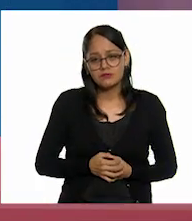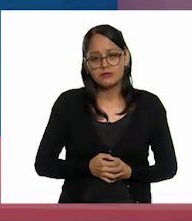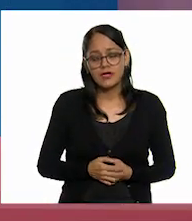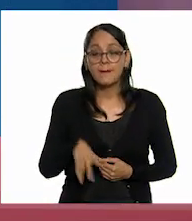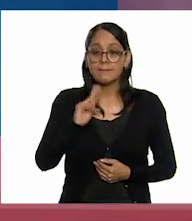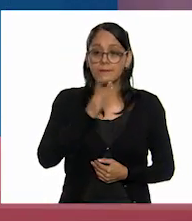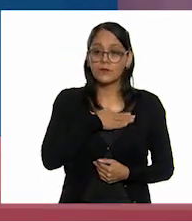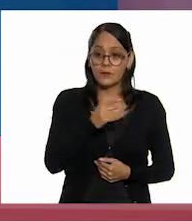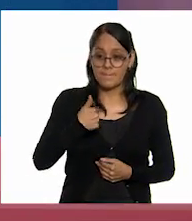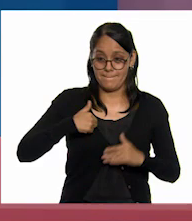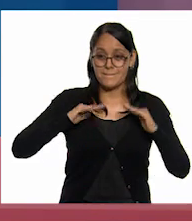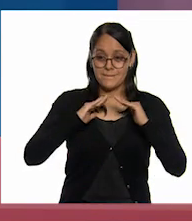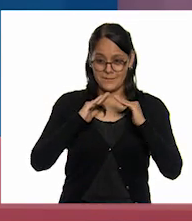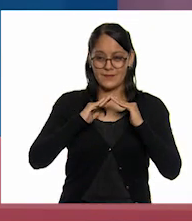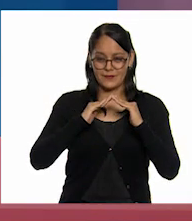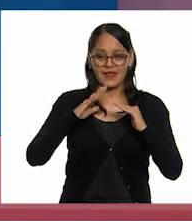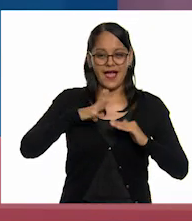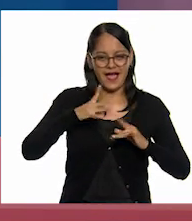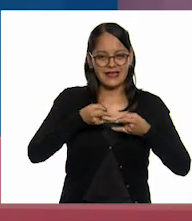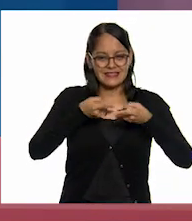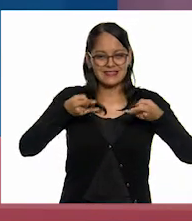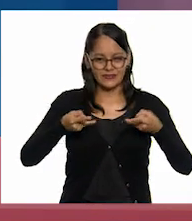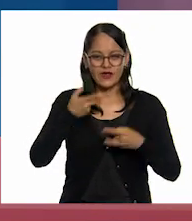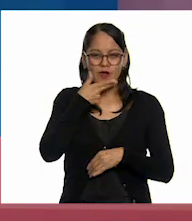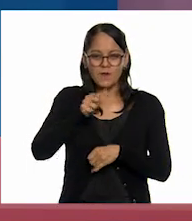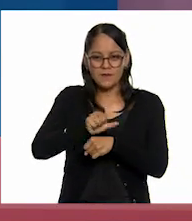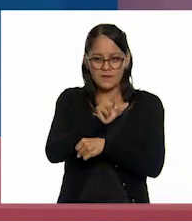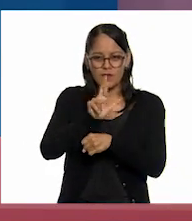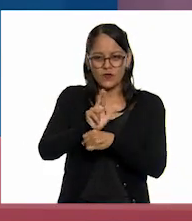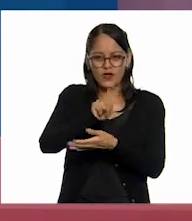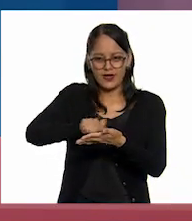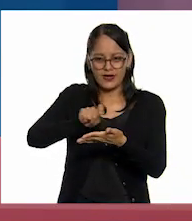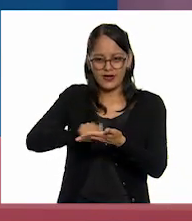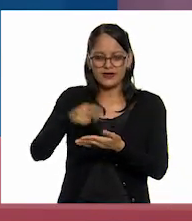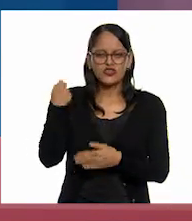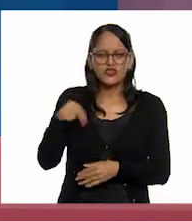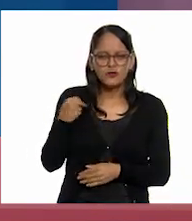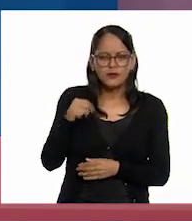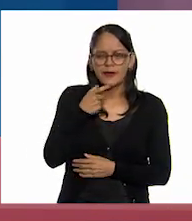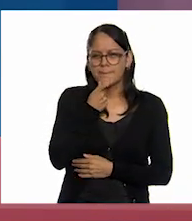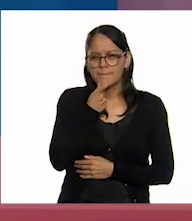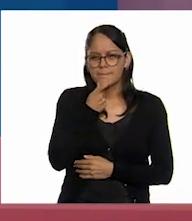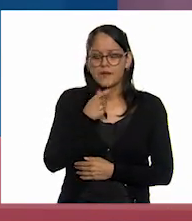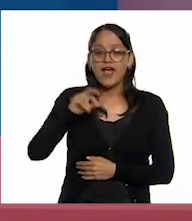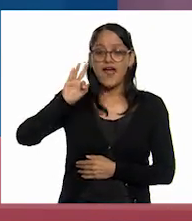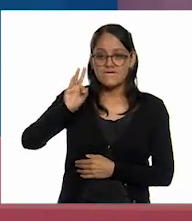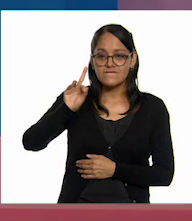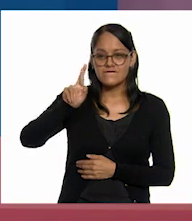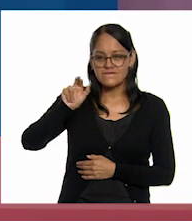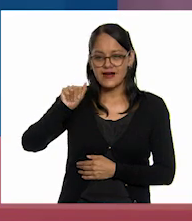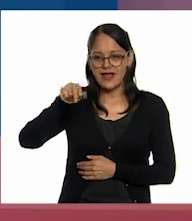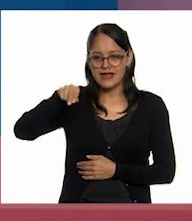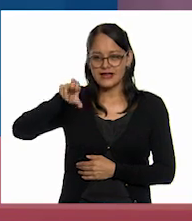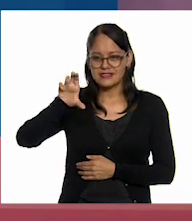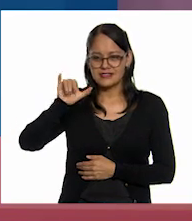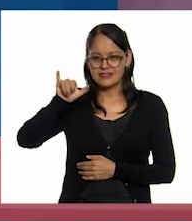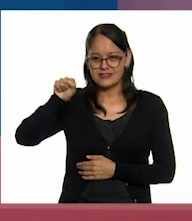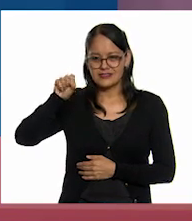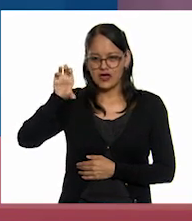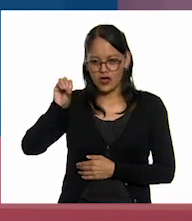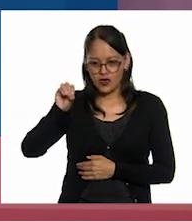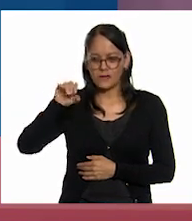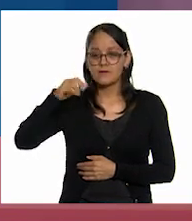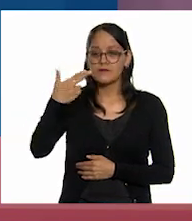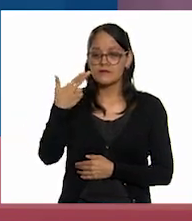en mi casa tengo algunos cuentos de un escritor que se llama Francisco Hinojosa. Sí,